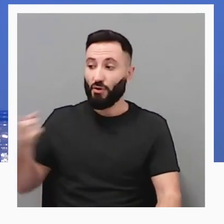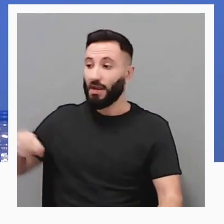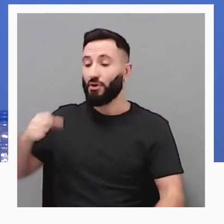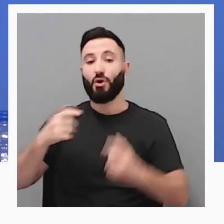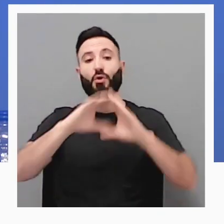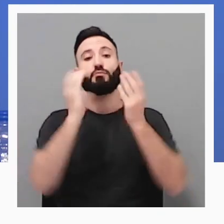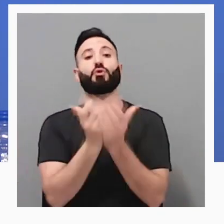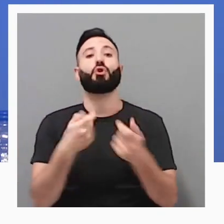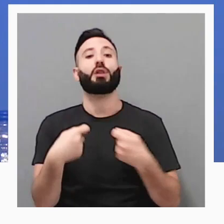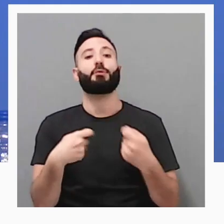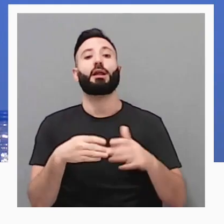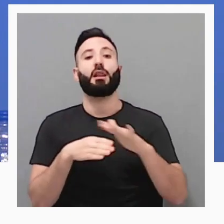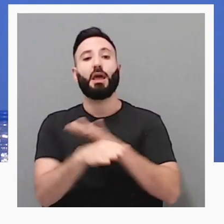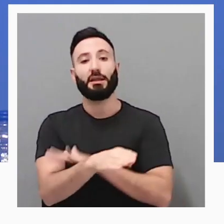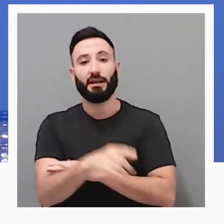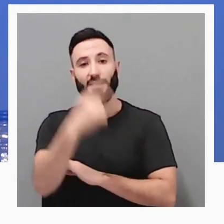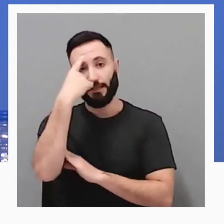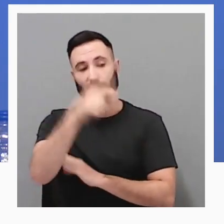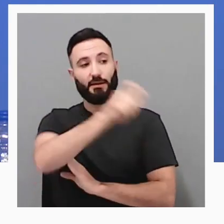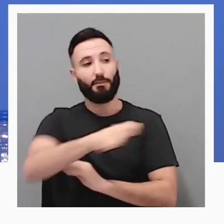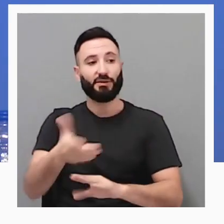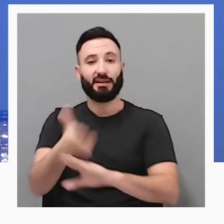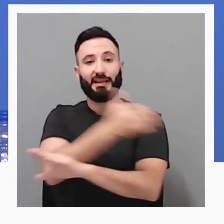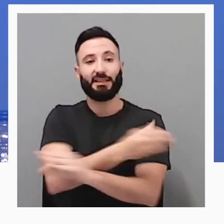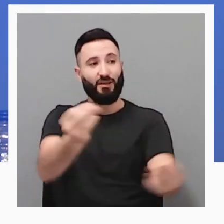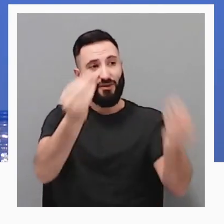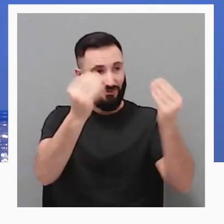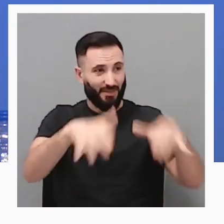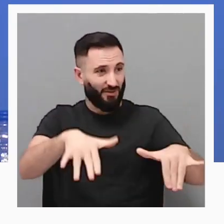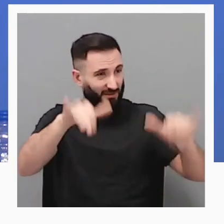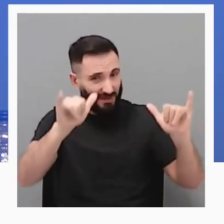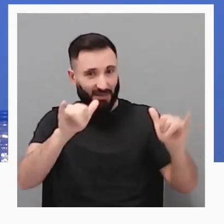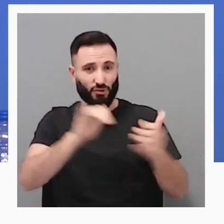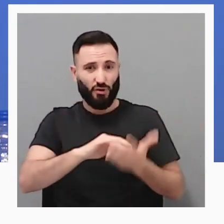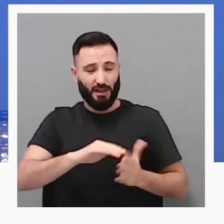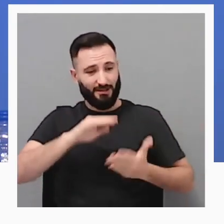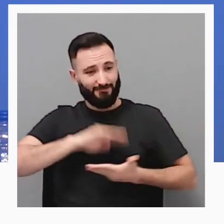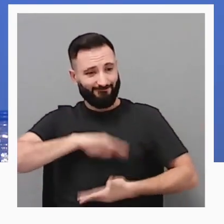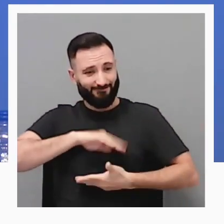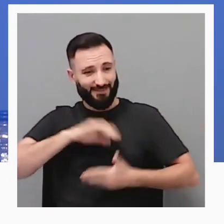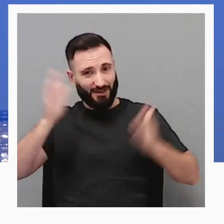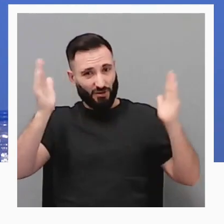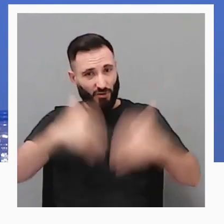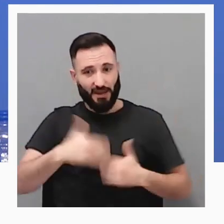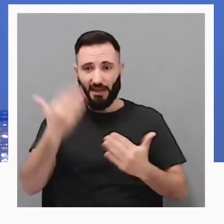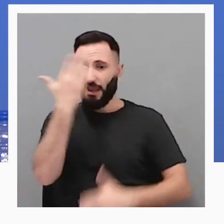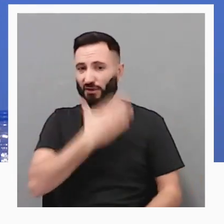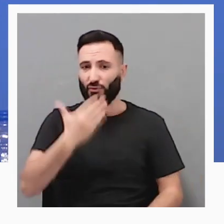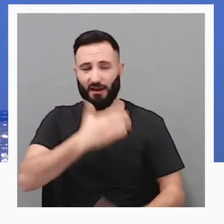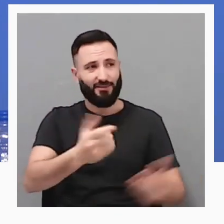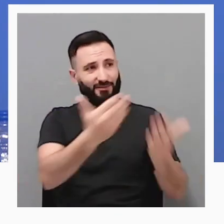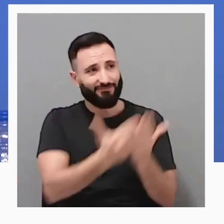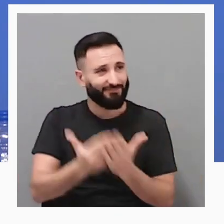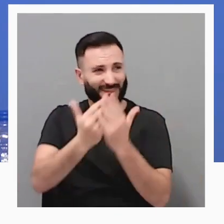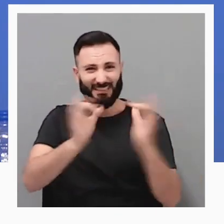encuentran que hay personas que no se han formado, que no tienen esa cualificación, que no han pasado por una escuela, no han pasado por esa